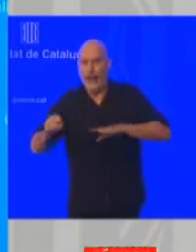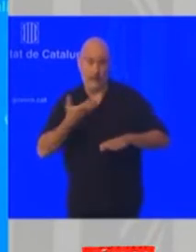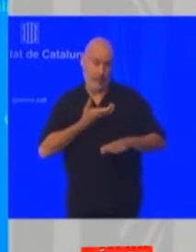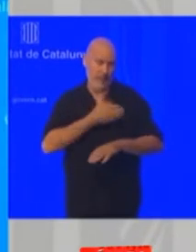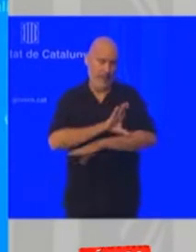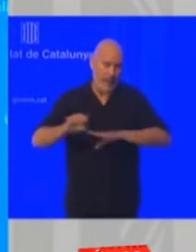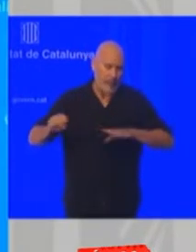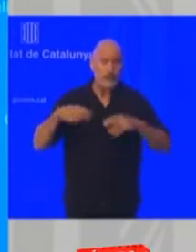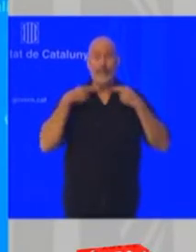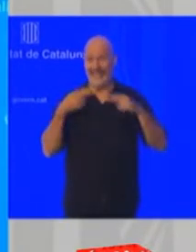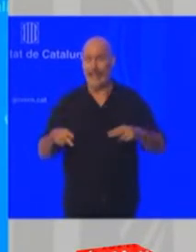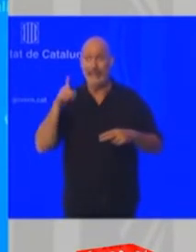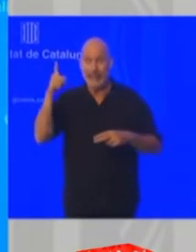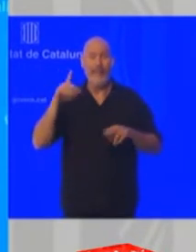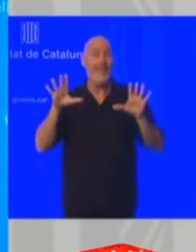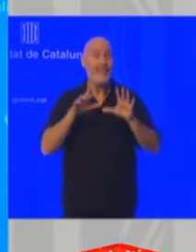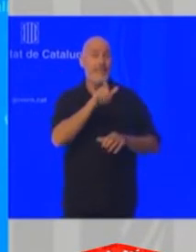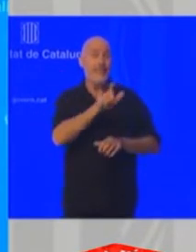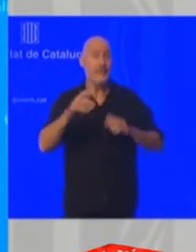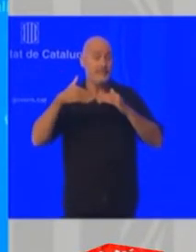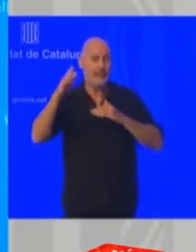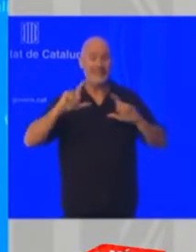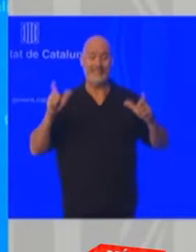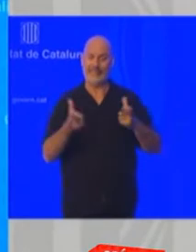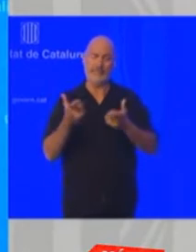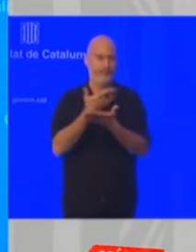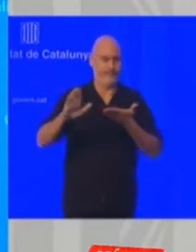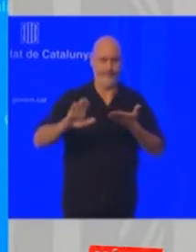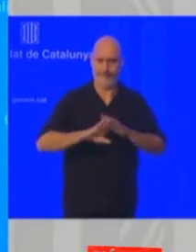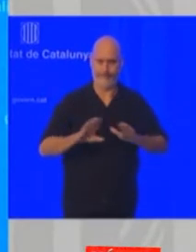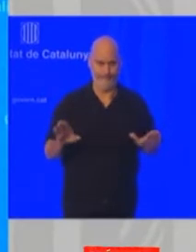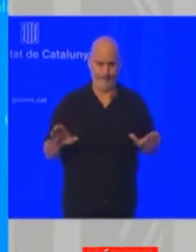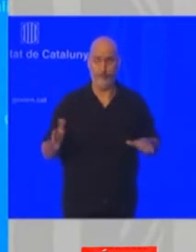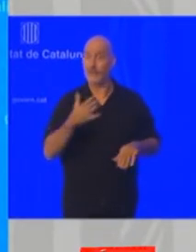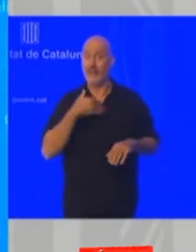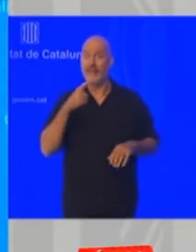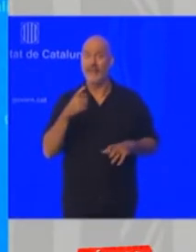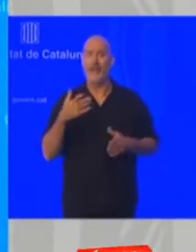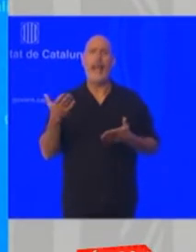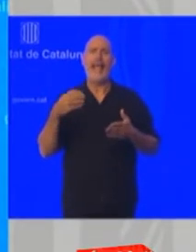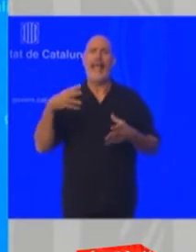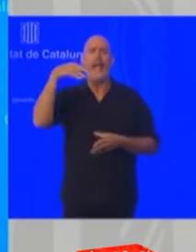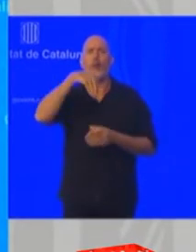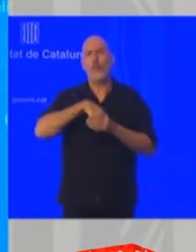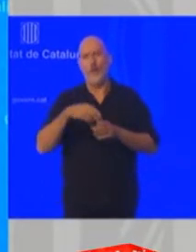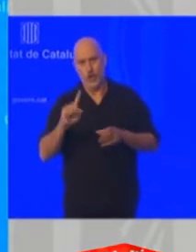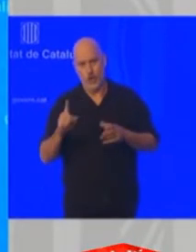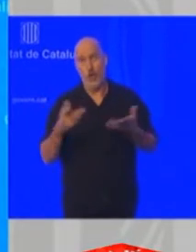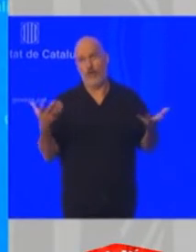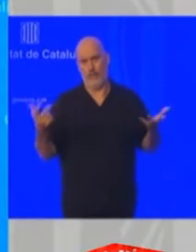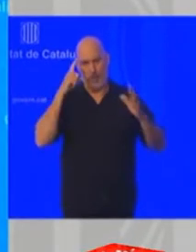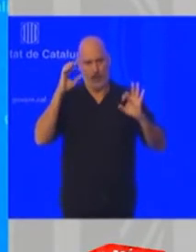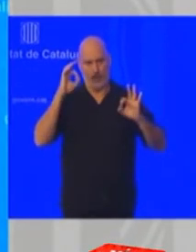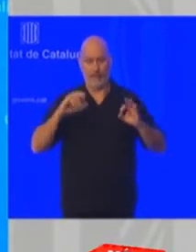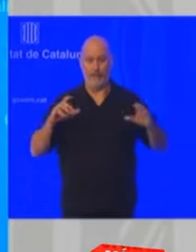es evitar las reuniones de más de 10 personas. Se entiende que se excluye de este compromiso las